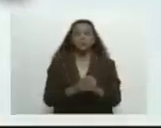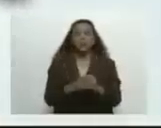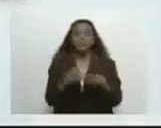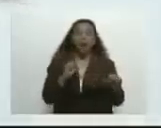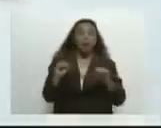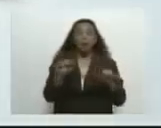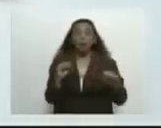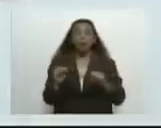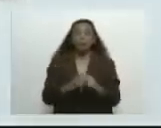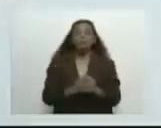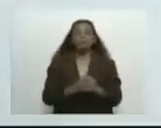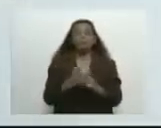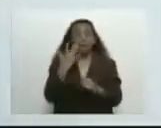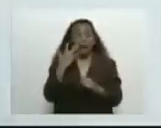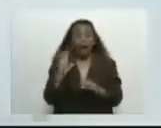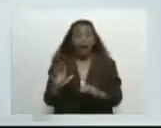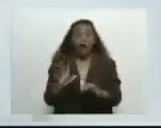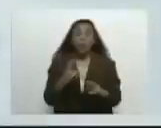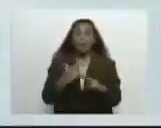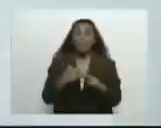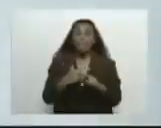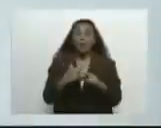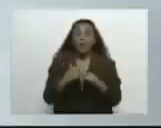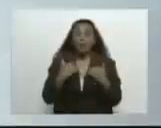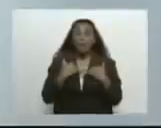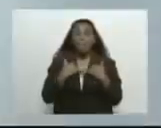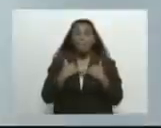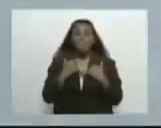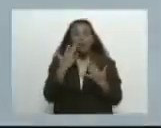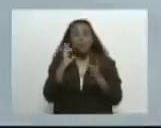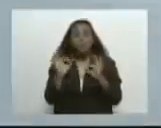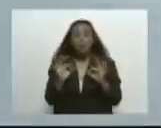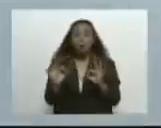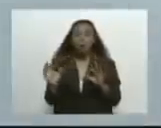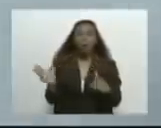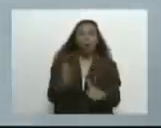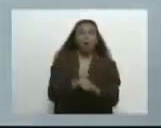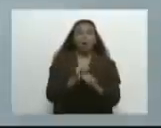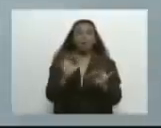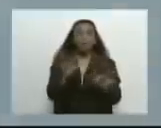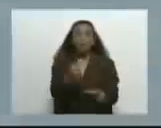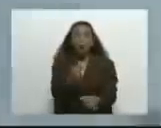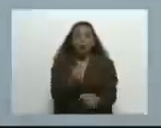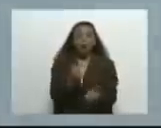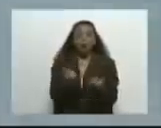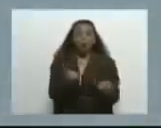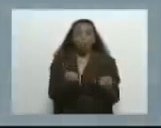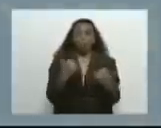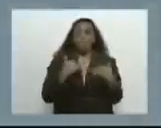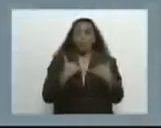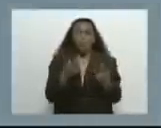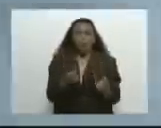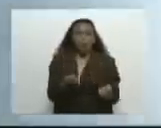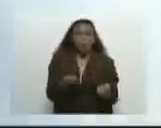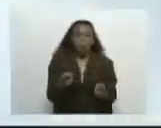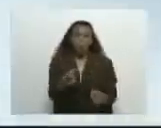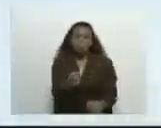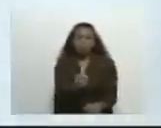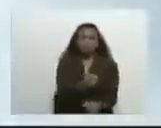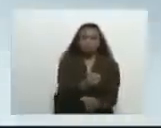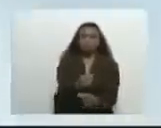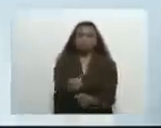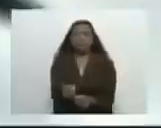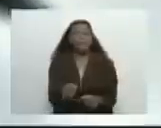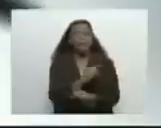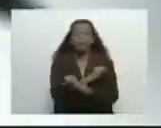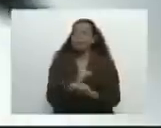establecidos. Aún en riesgo de ellos mismos, lograron mantener el control de la aeronave hasta que fue